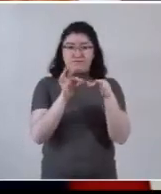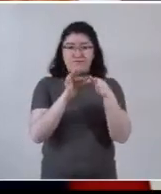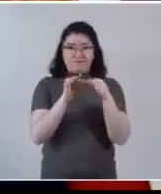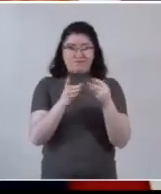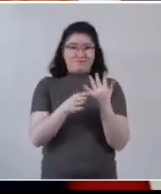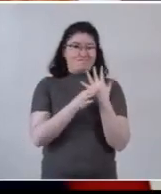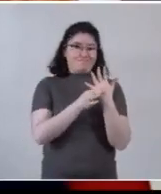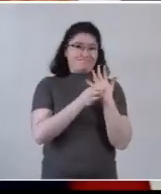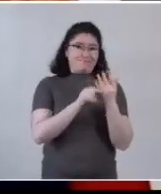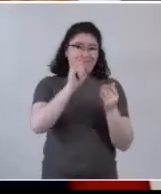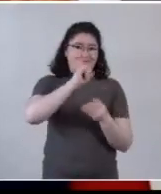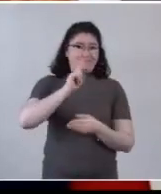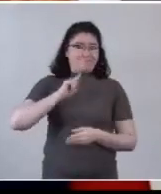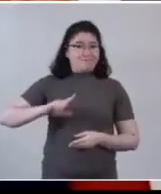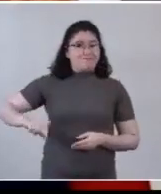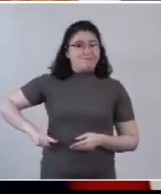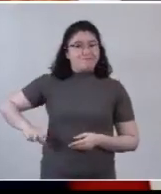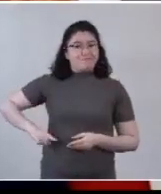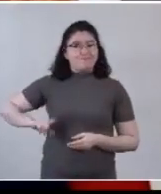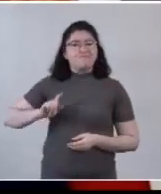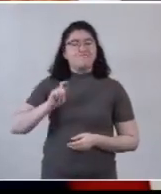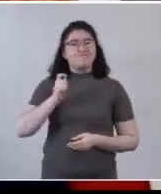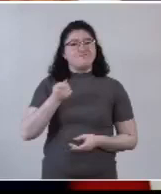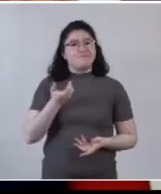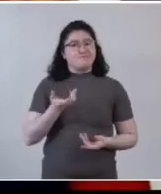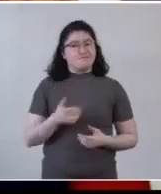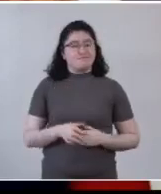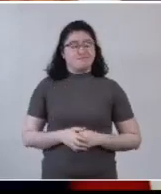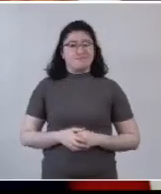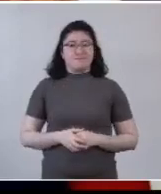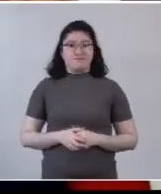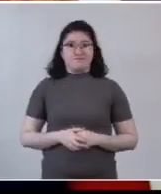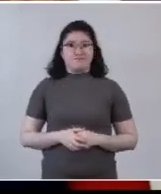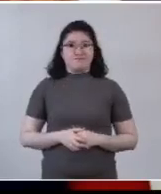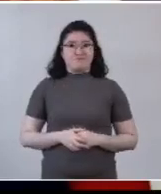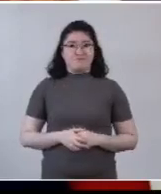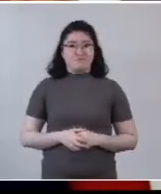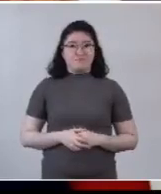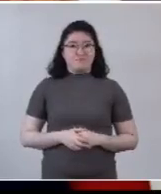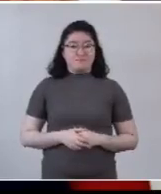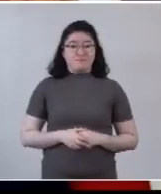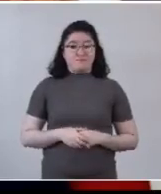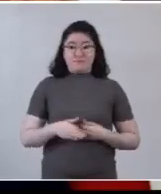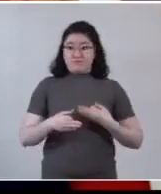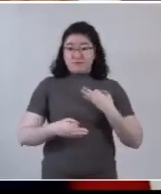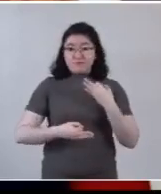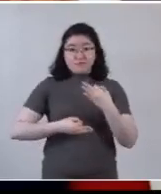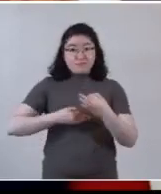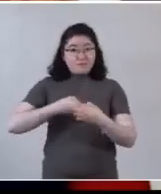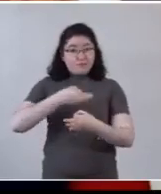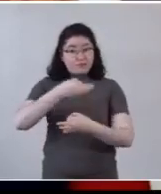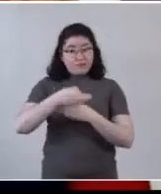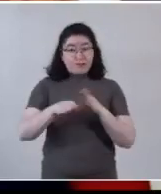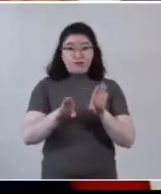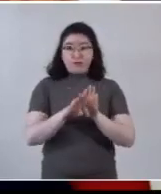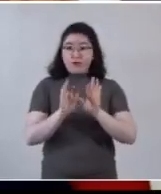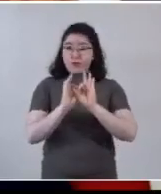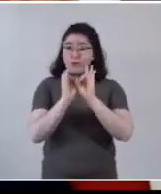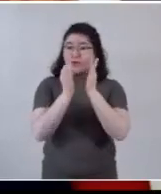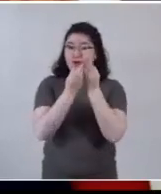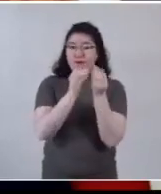jefa de gobierno, que la propiedad, la